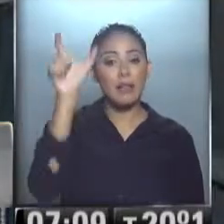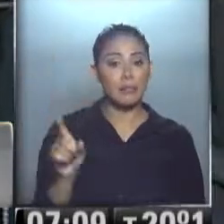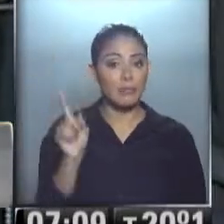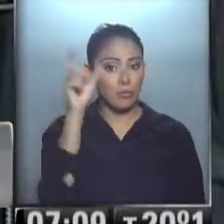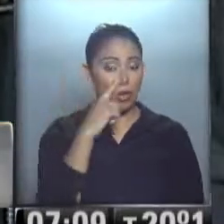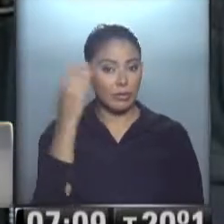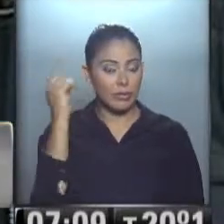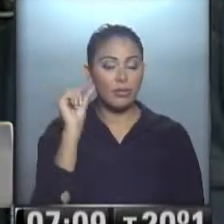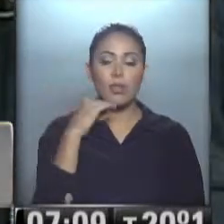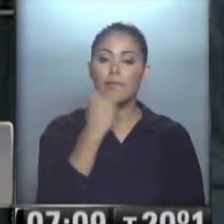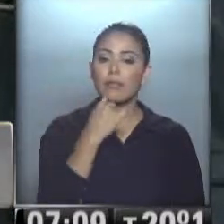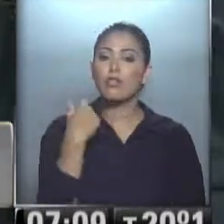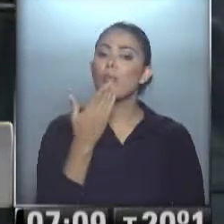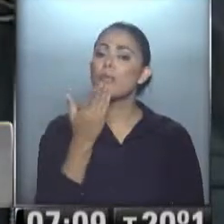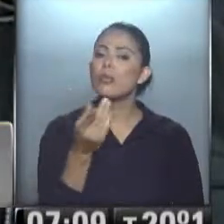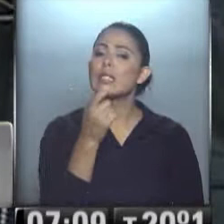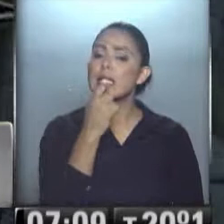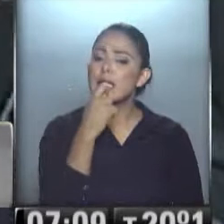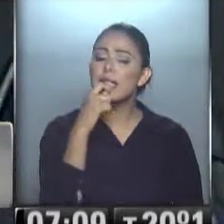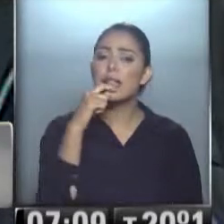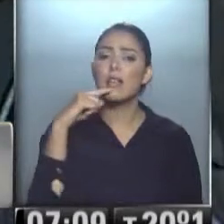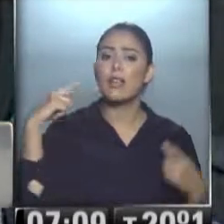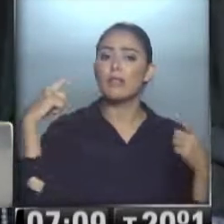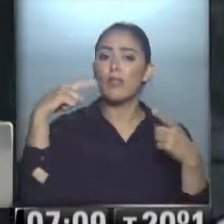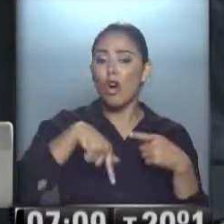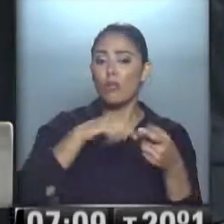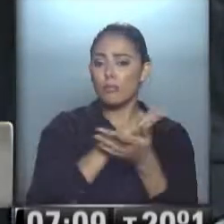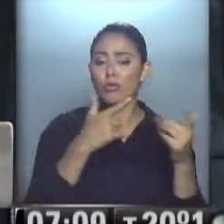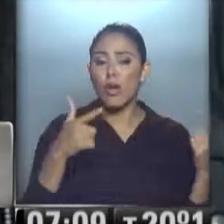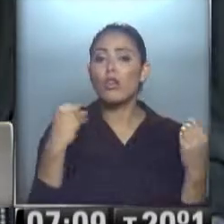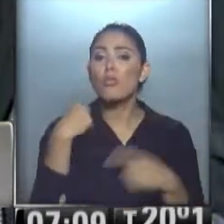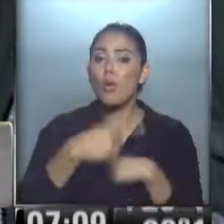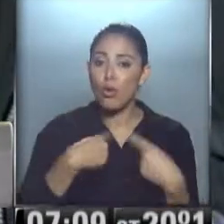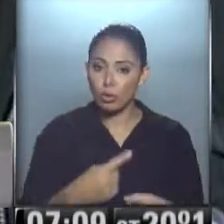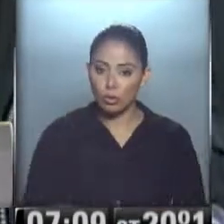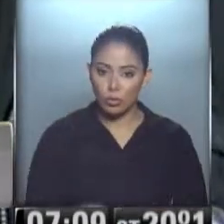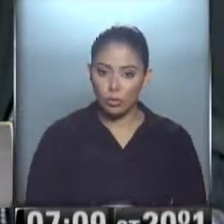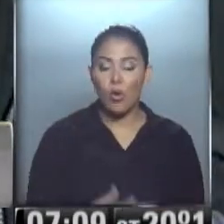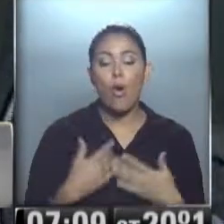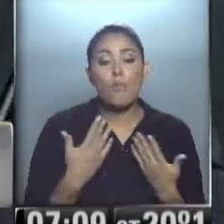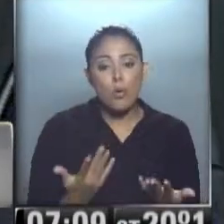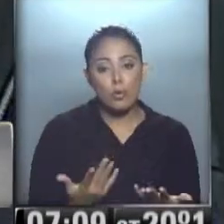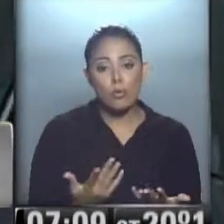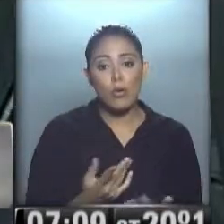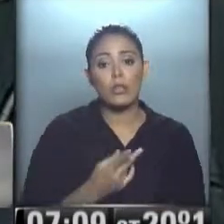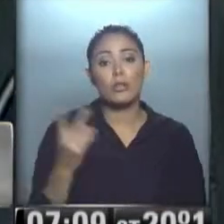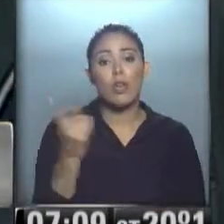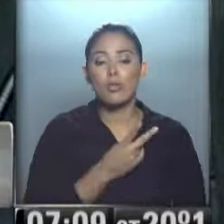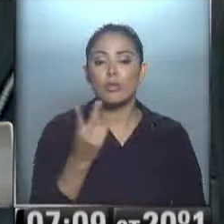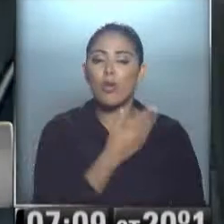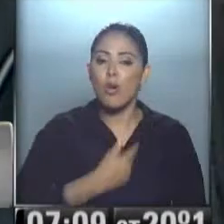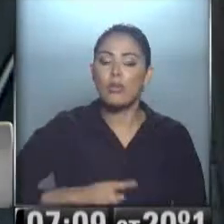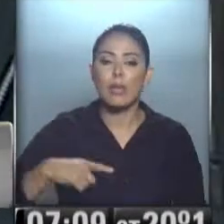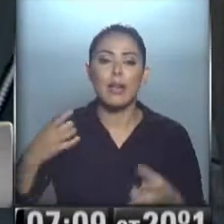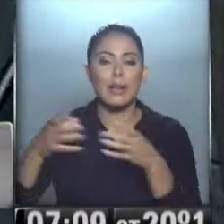de qué manera seguir con esta situación si no se destraba en la jornada de hoy que aparentemente por supuesto llegan a ambas partes con el espíritu